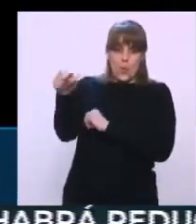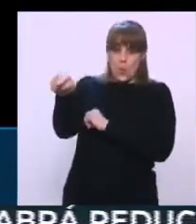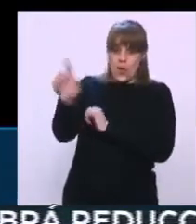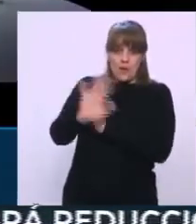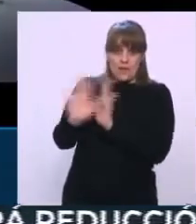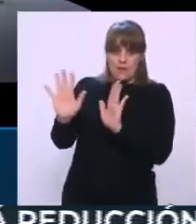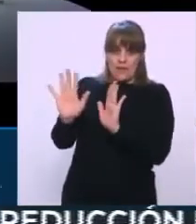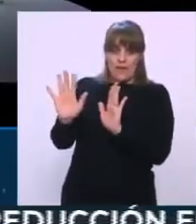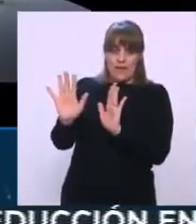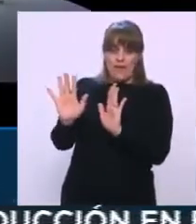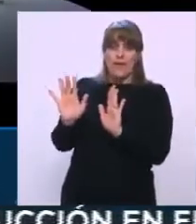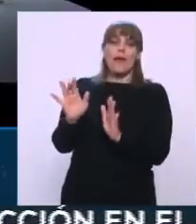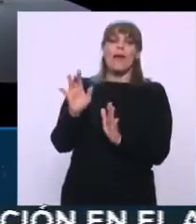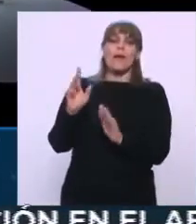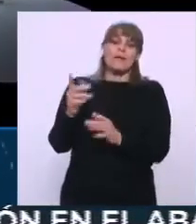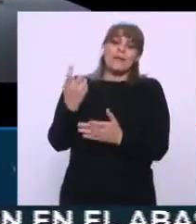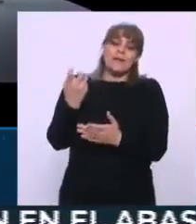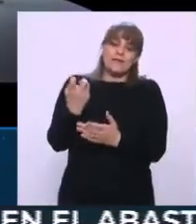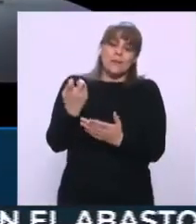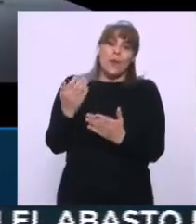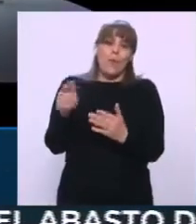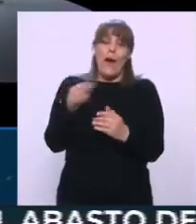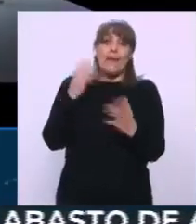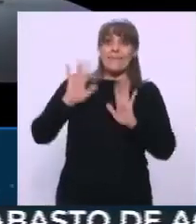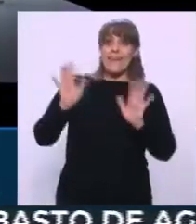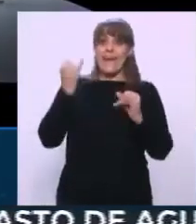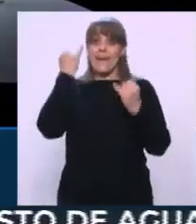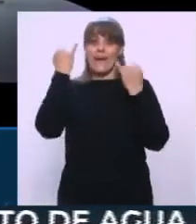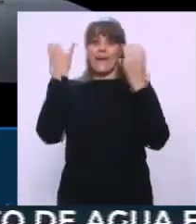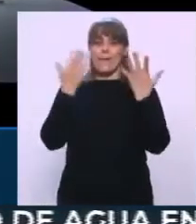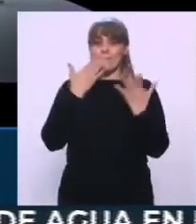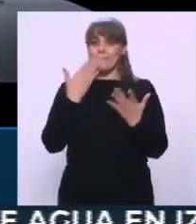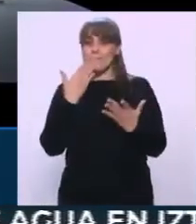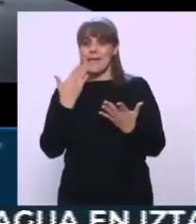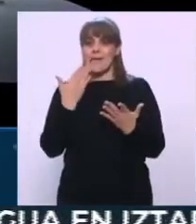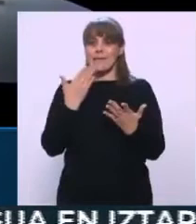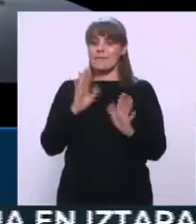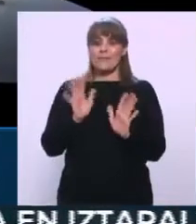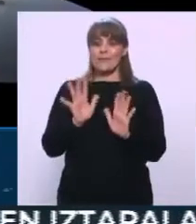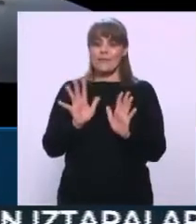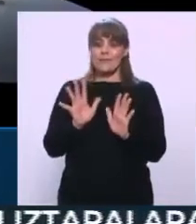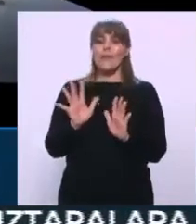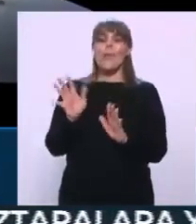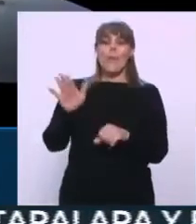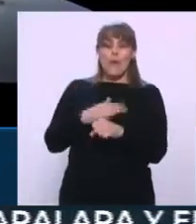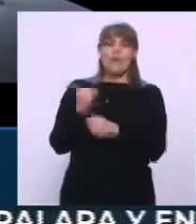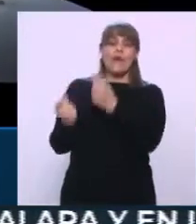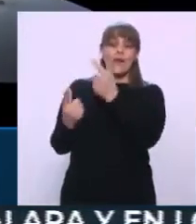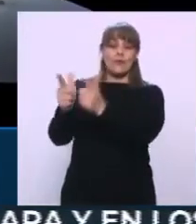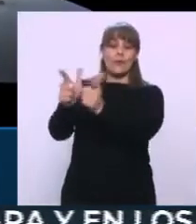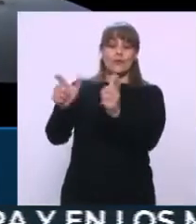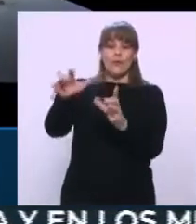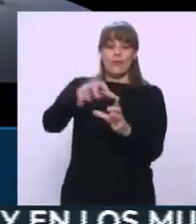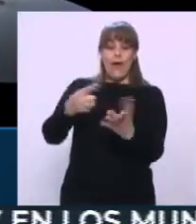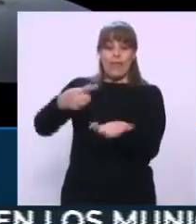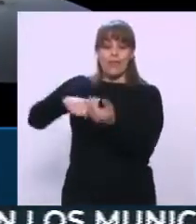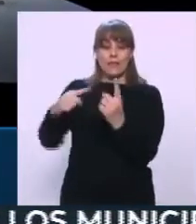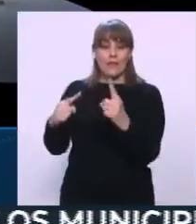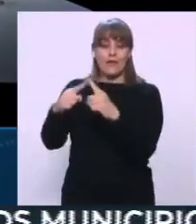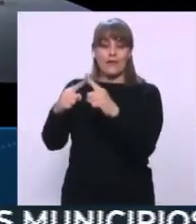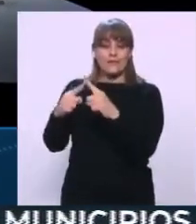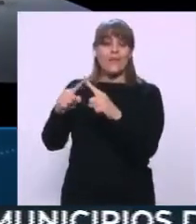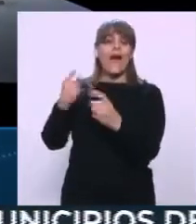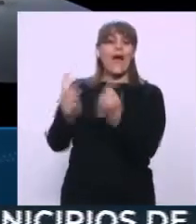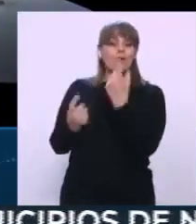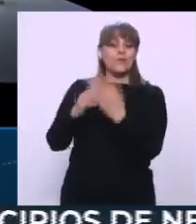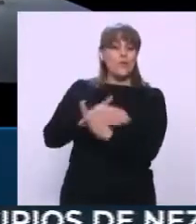desfavorable. Pero tampoco que se hagan muchas ilusiones, porque muy probablemente sectores de la Iglesia lo van a contradecir,